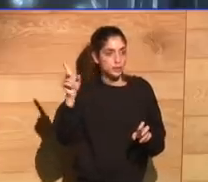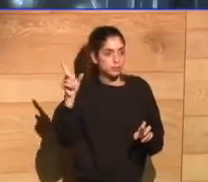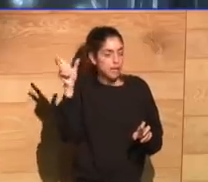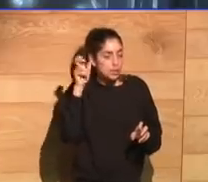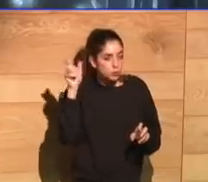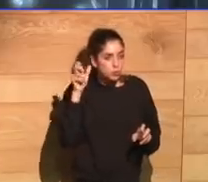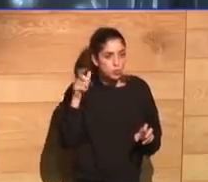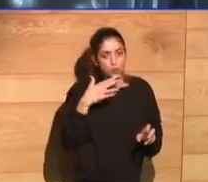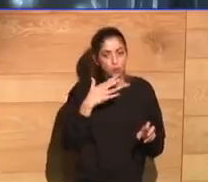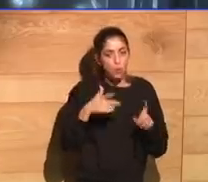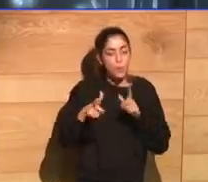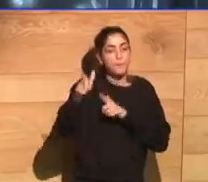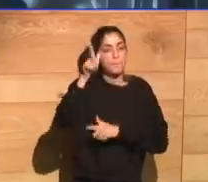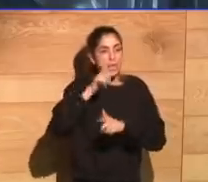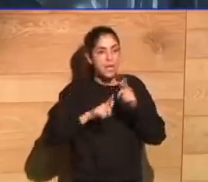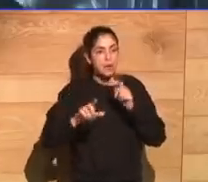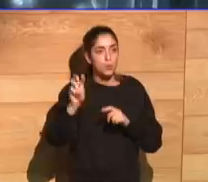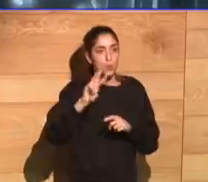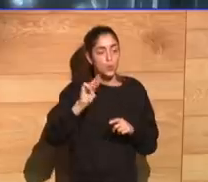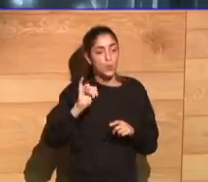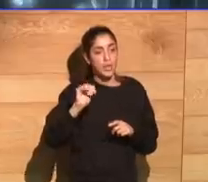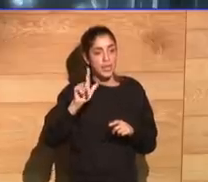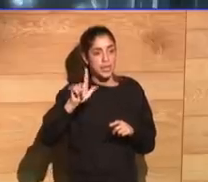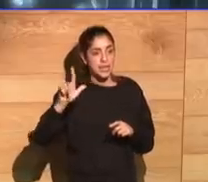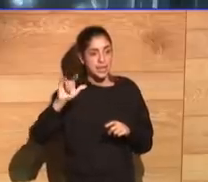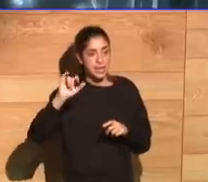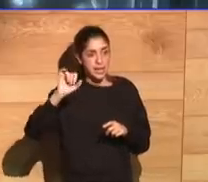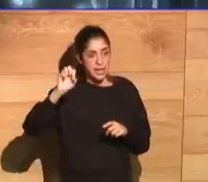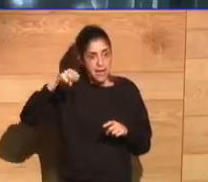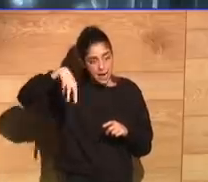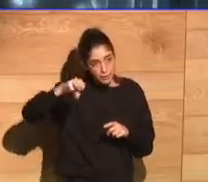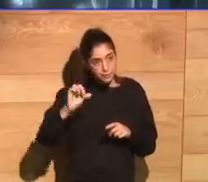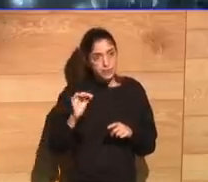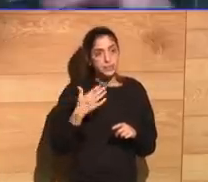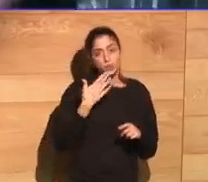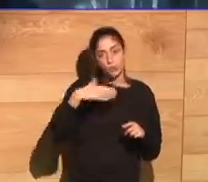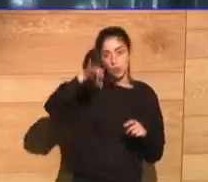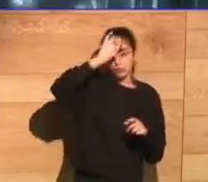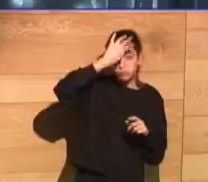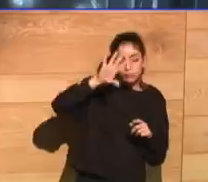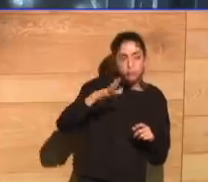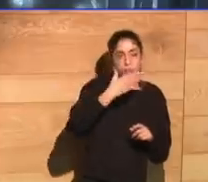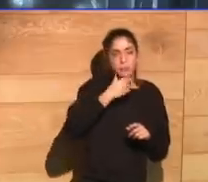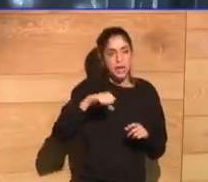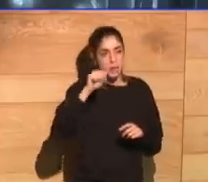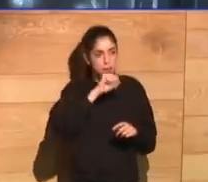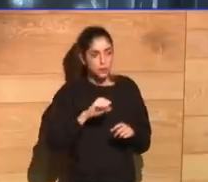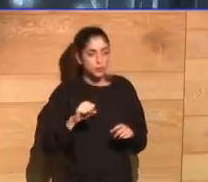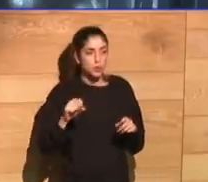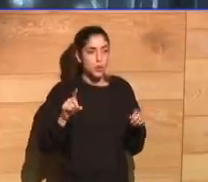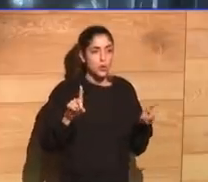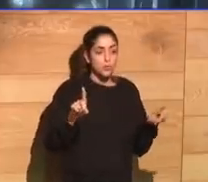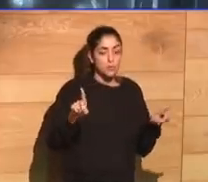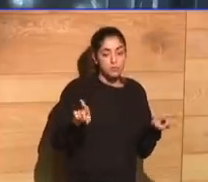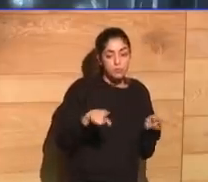viaje por el que John Williams nos va a llevar por toda la banda sonora de la película, que es absolutamente asombroso. Tenemos todos los temas sonando